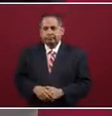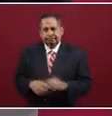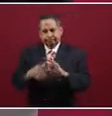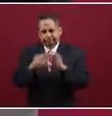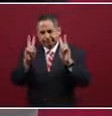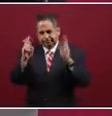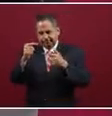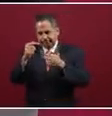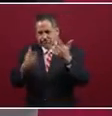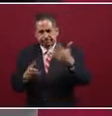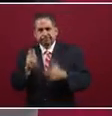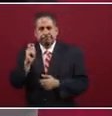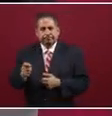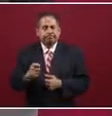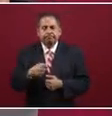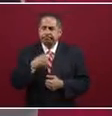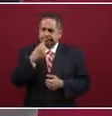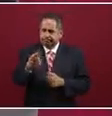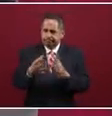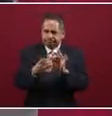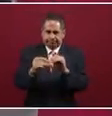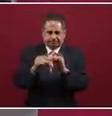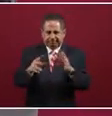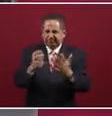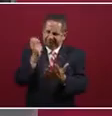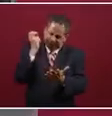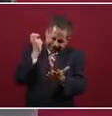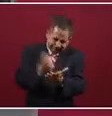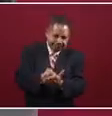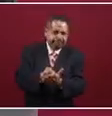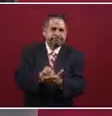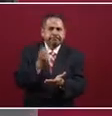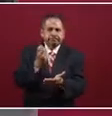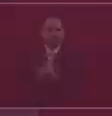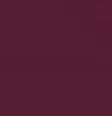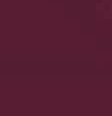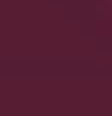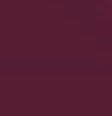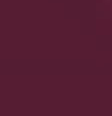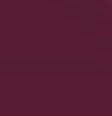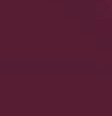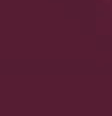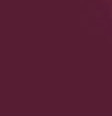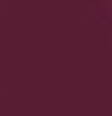todo un tema técnicamente, pero solo quería yo informarles que esto es exactamente en lo que estamos.